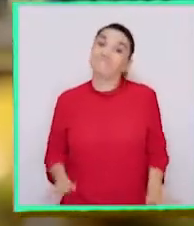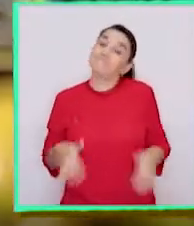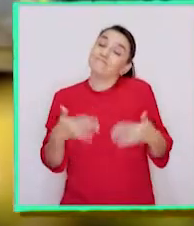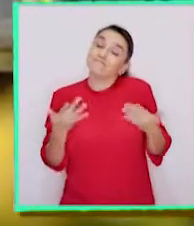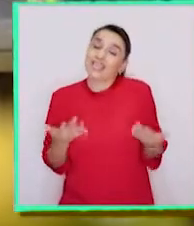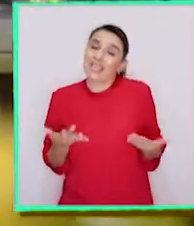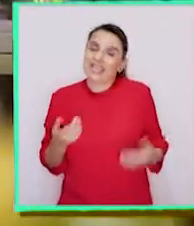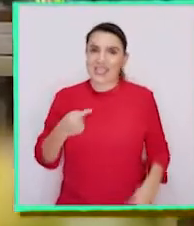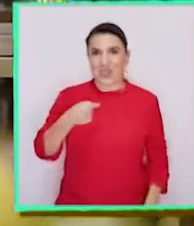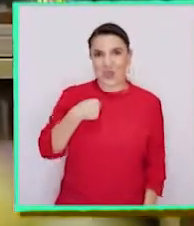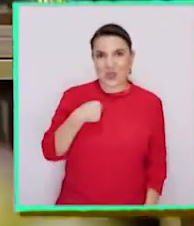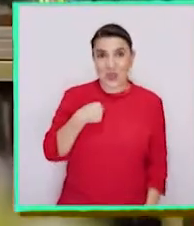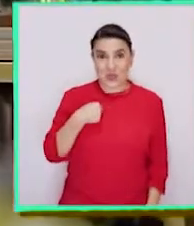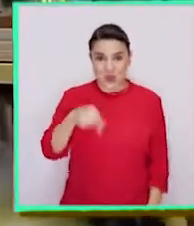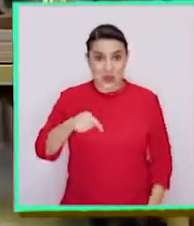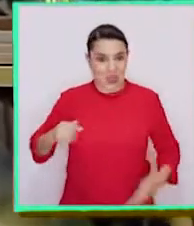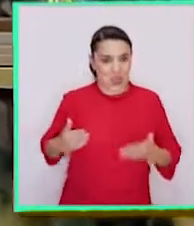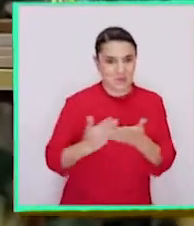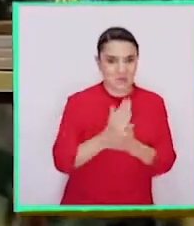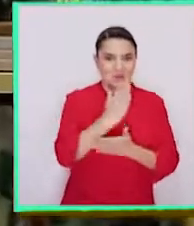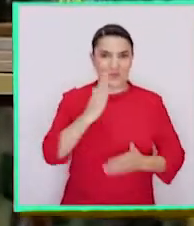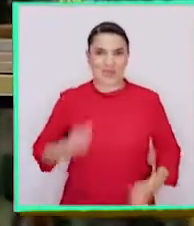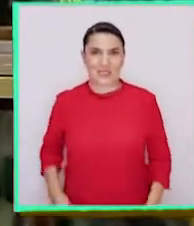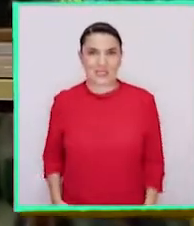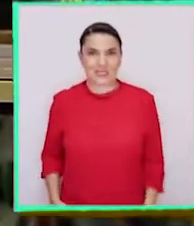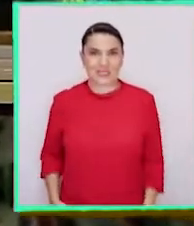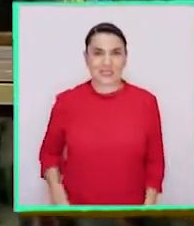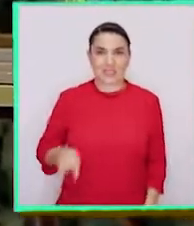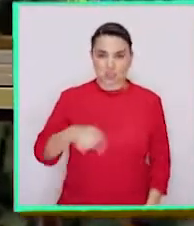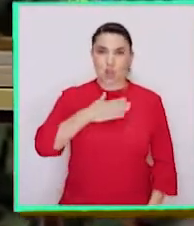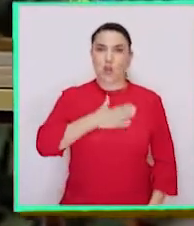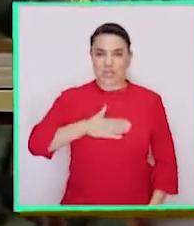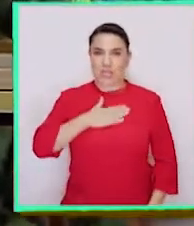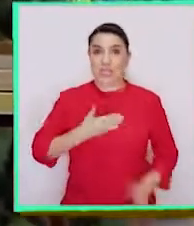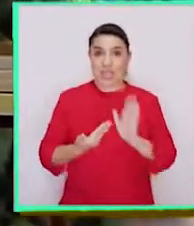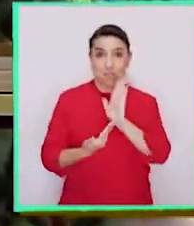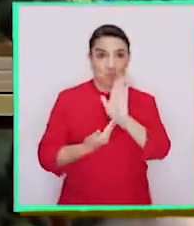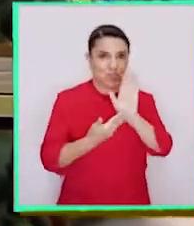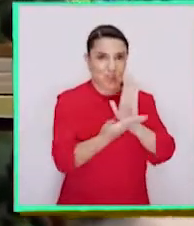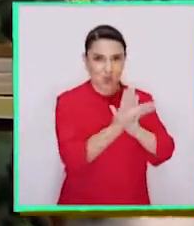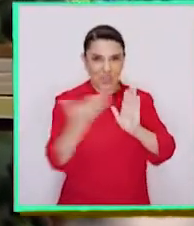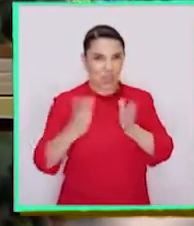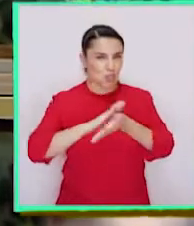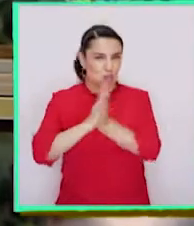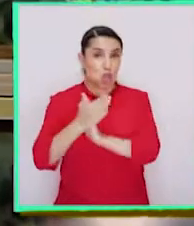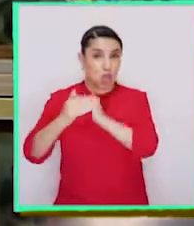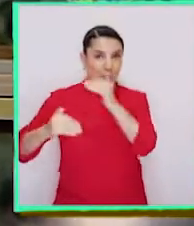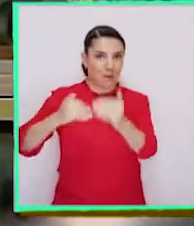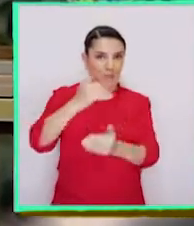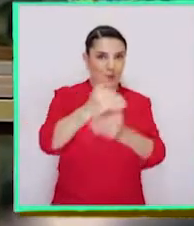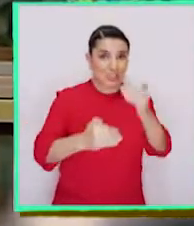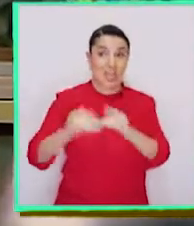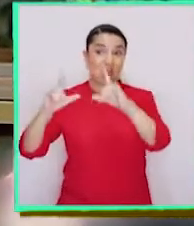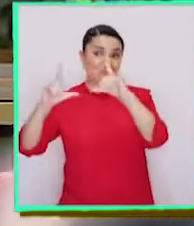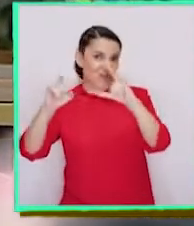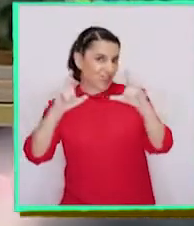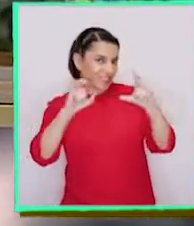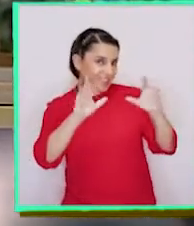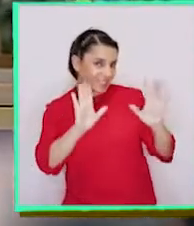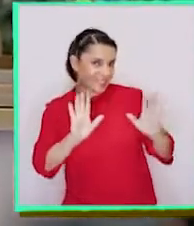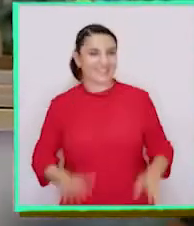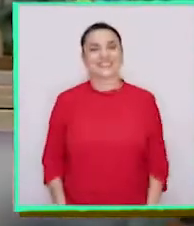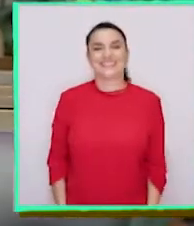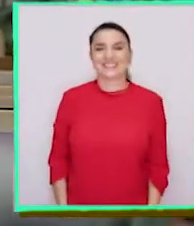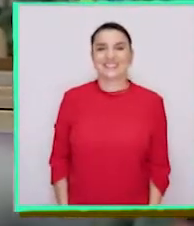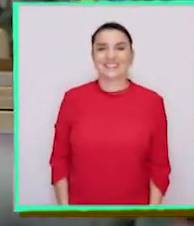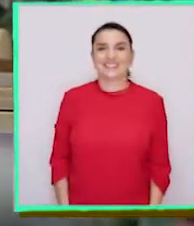Así que me puse manos a la obra y como quería poder mostrarles a ustedes todo el proceso, saqué fotos.